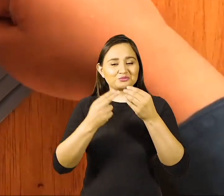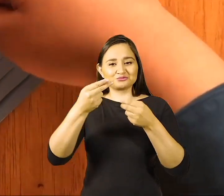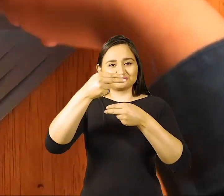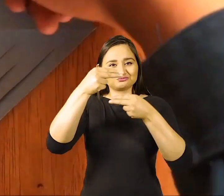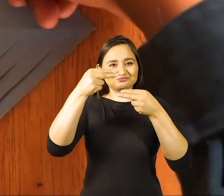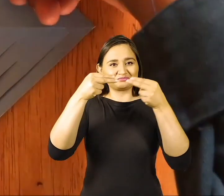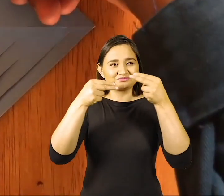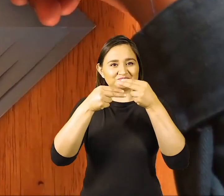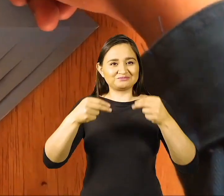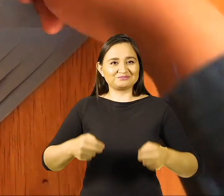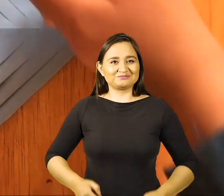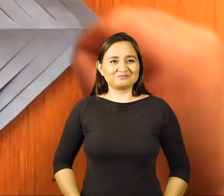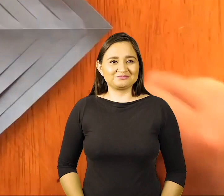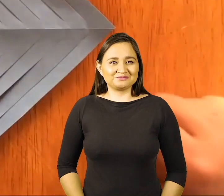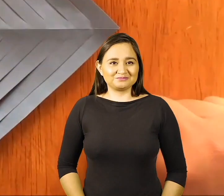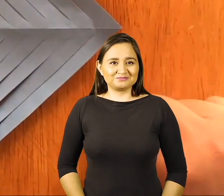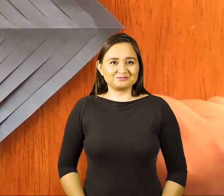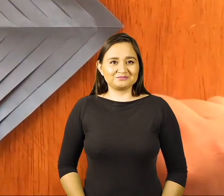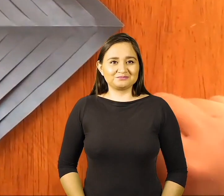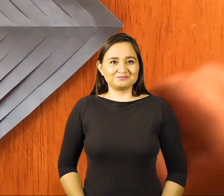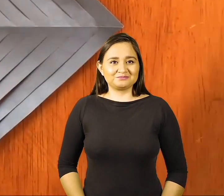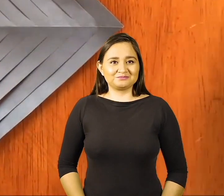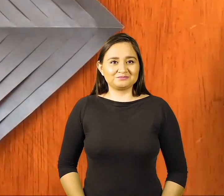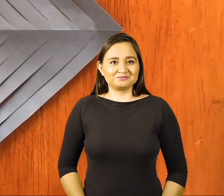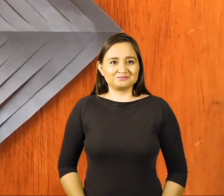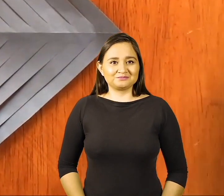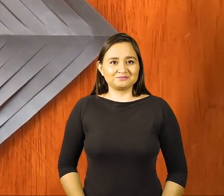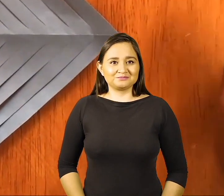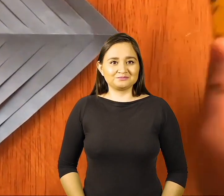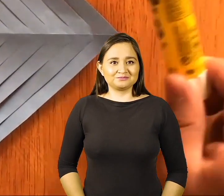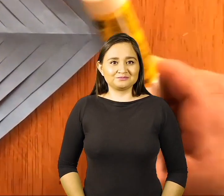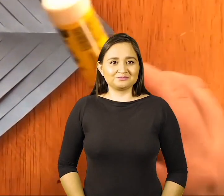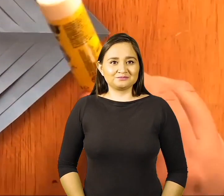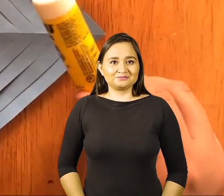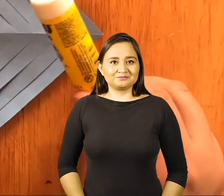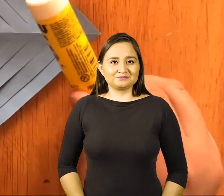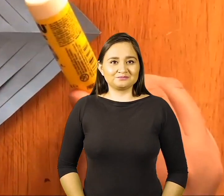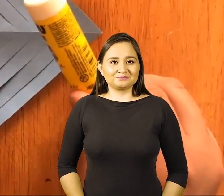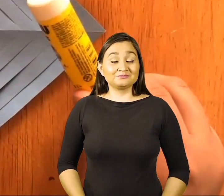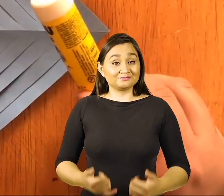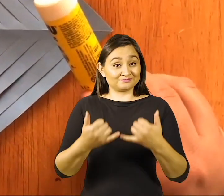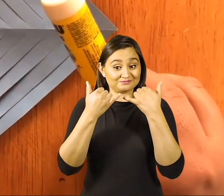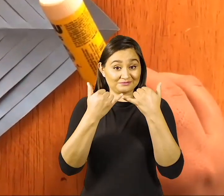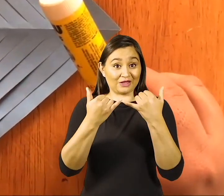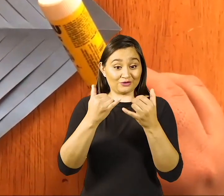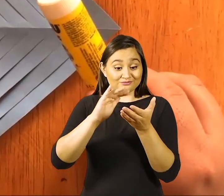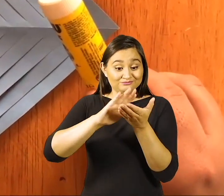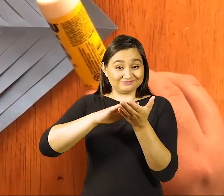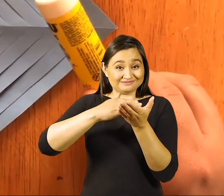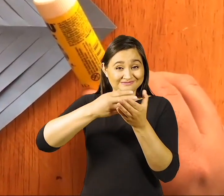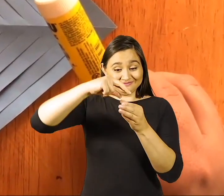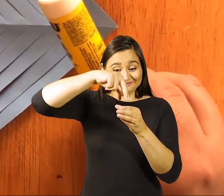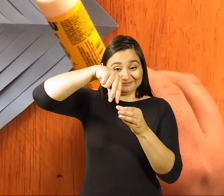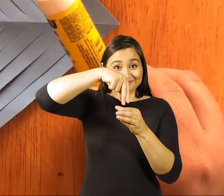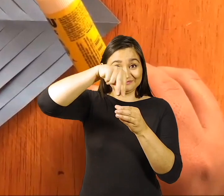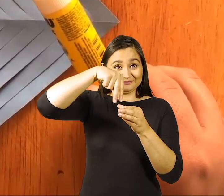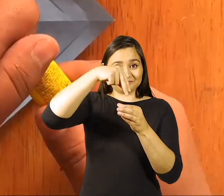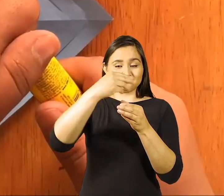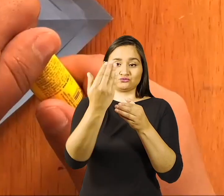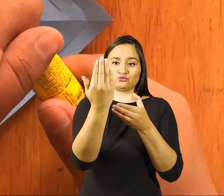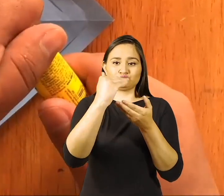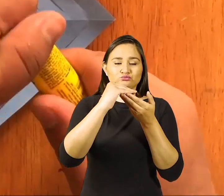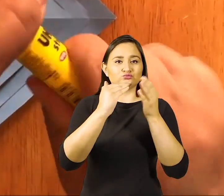en la parte superior. Ahora procederemos a pegar las puntas de la siguiente manera.